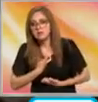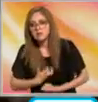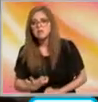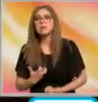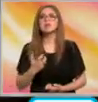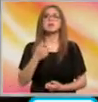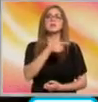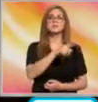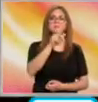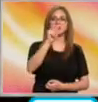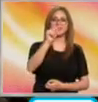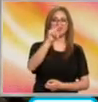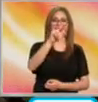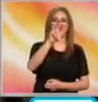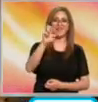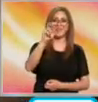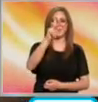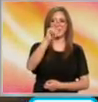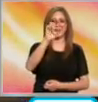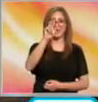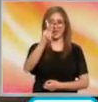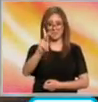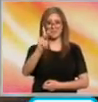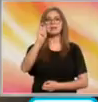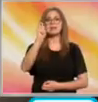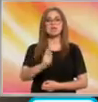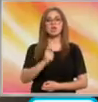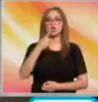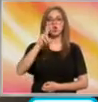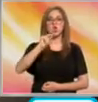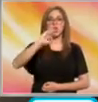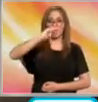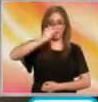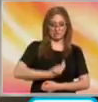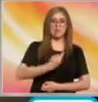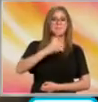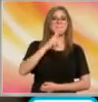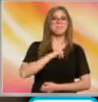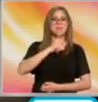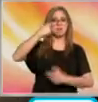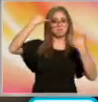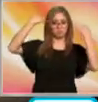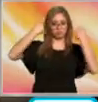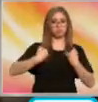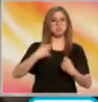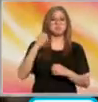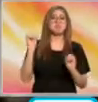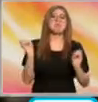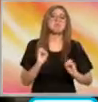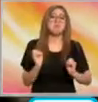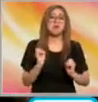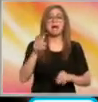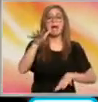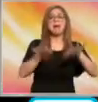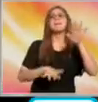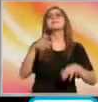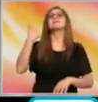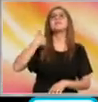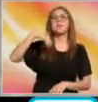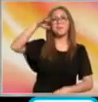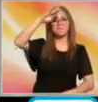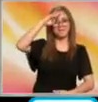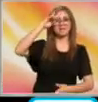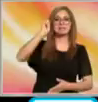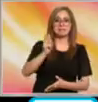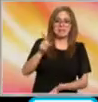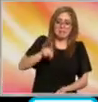en Treplev, no nos aceptamos a nosotros mismos. Y en lugar de pensarnos, de meternos